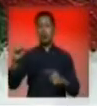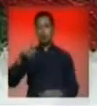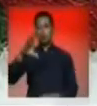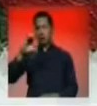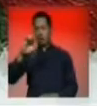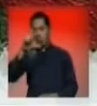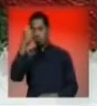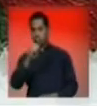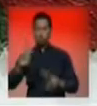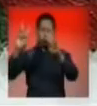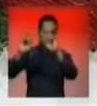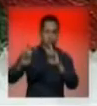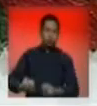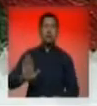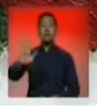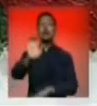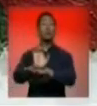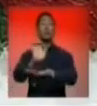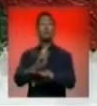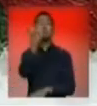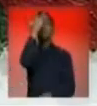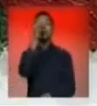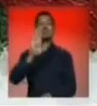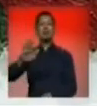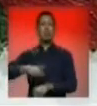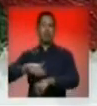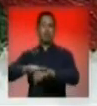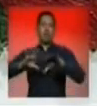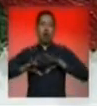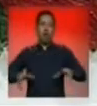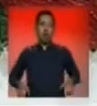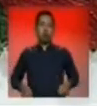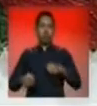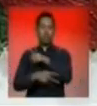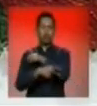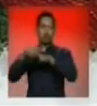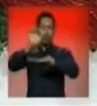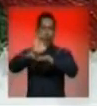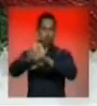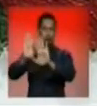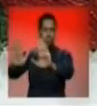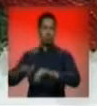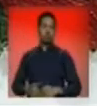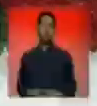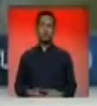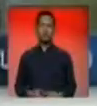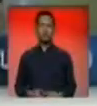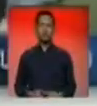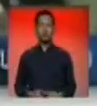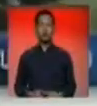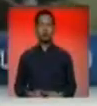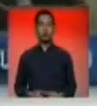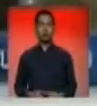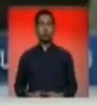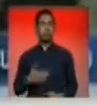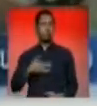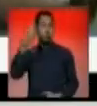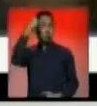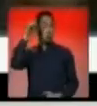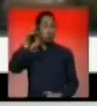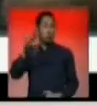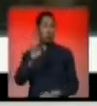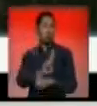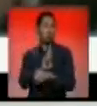es investigado por Ecuador en el presunto caso de delito de lavado de activos. Yo creo que usted ha usado la